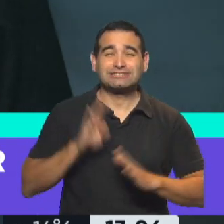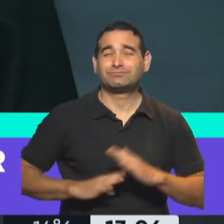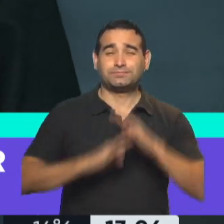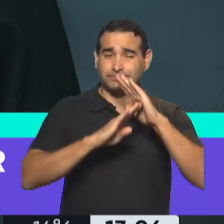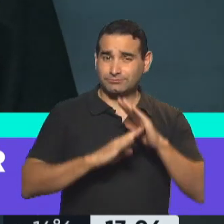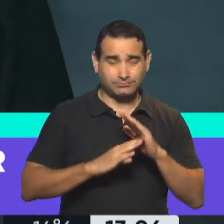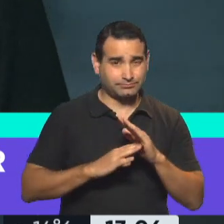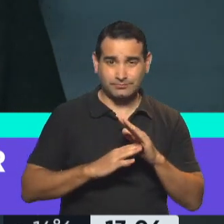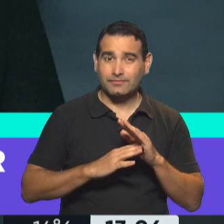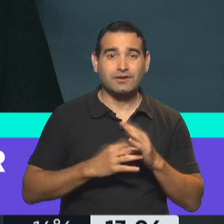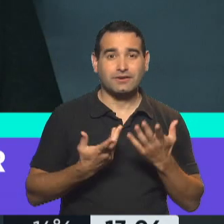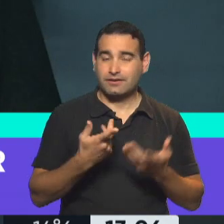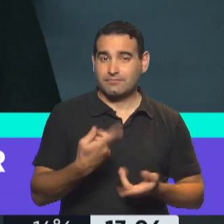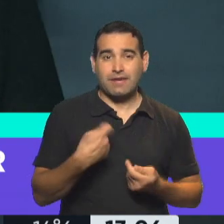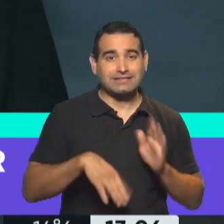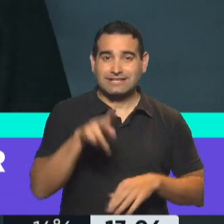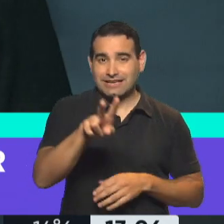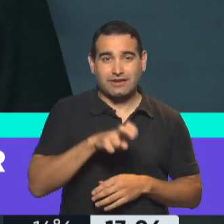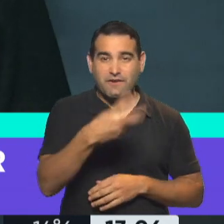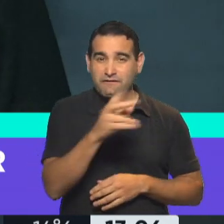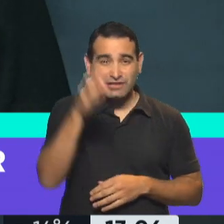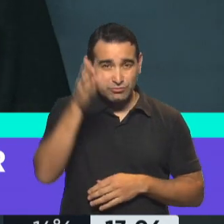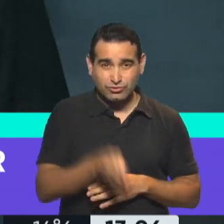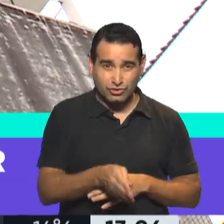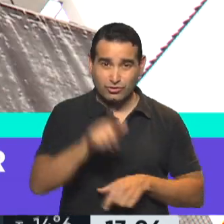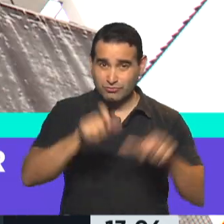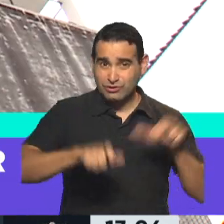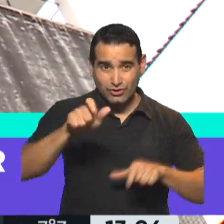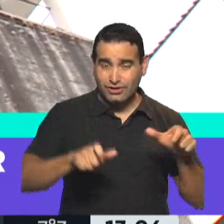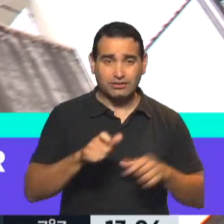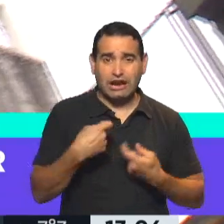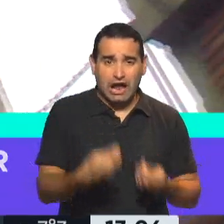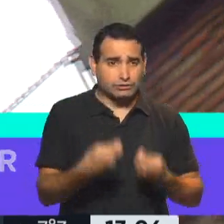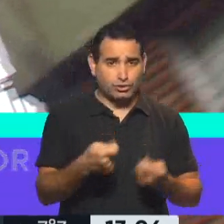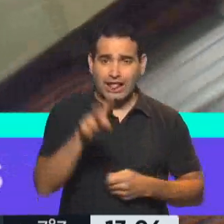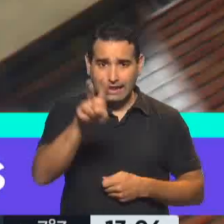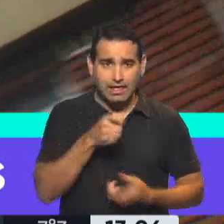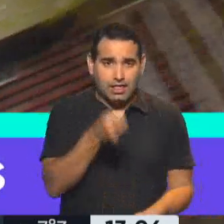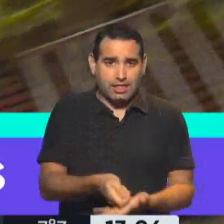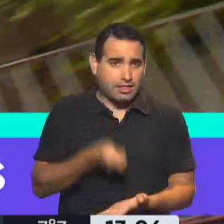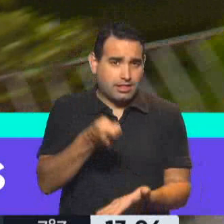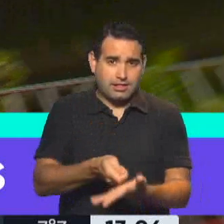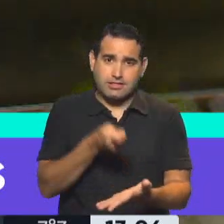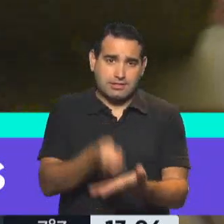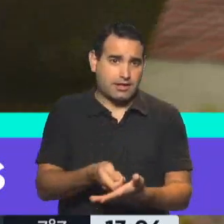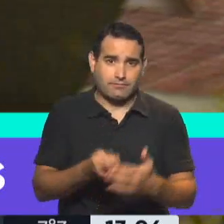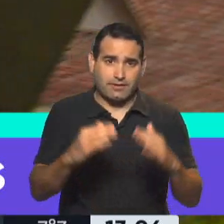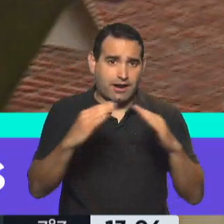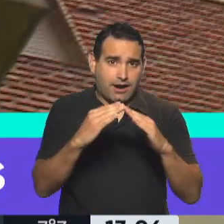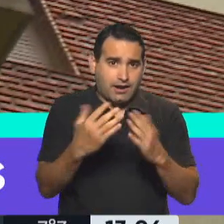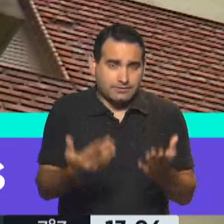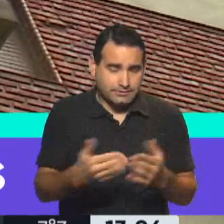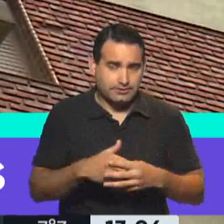los ingresos salariales y un 20 por ciento de este país que tiene que pagar para poder vivir bajo techo